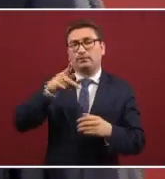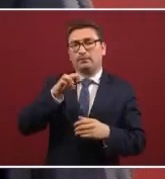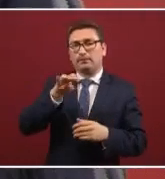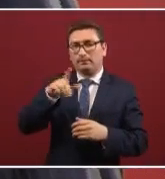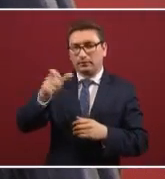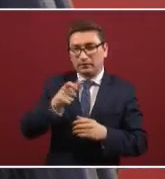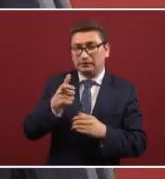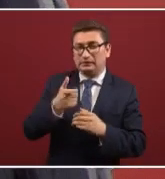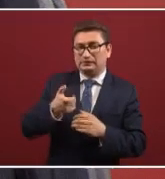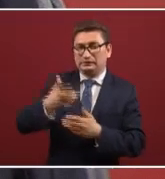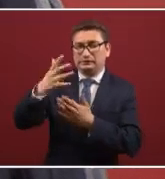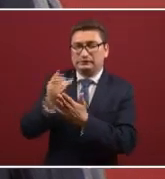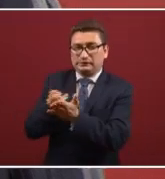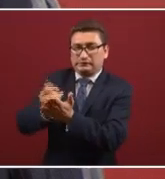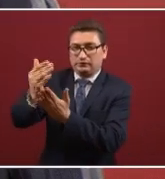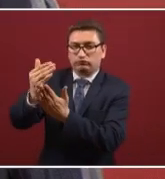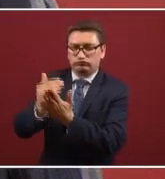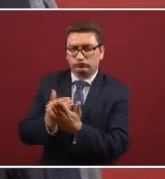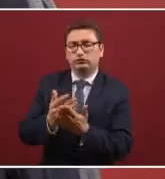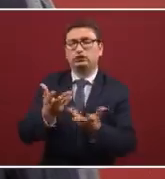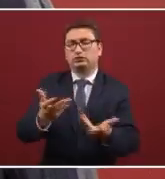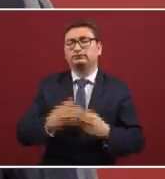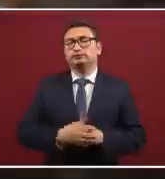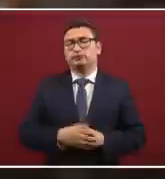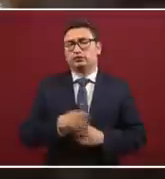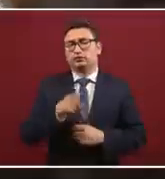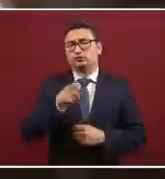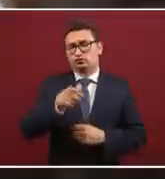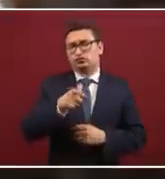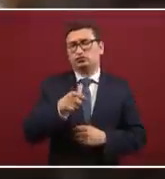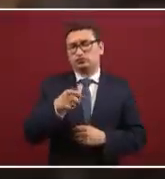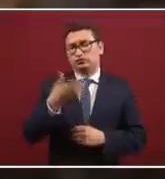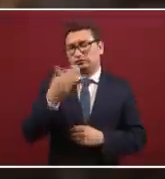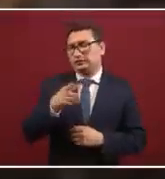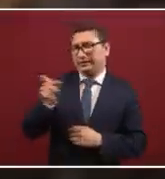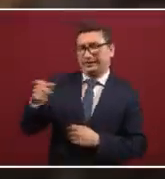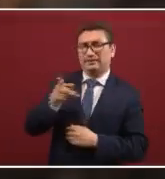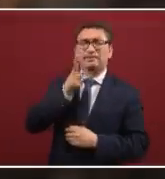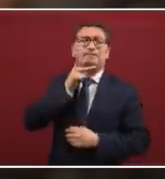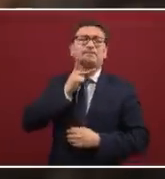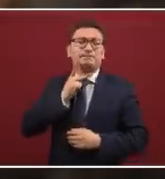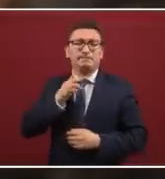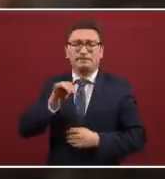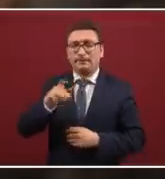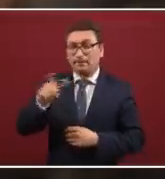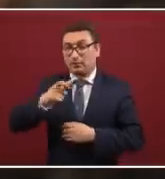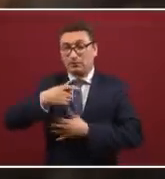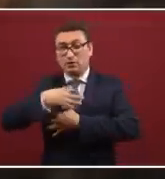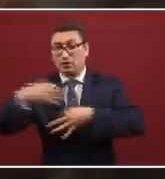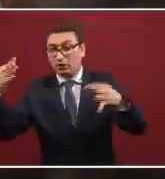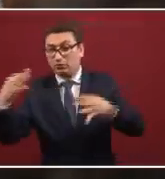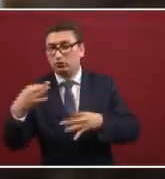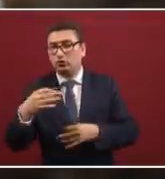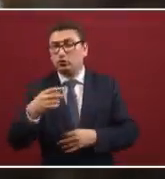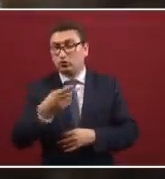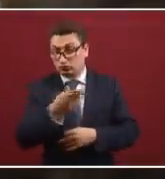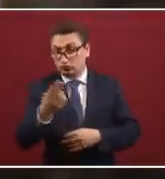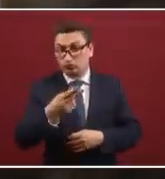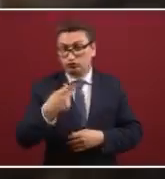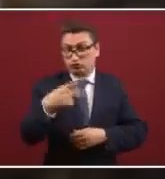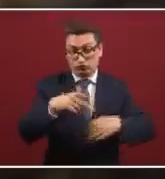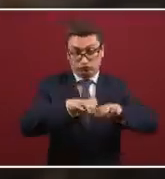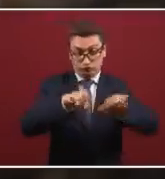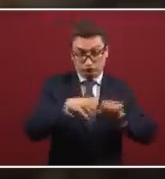día. Independientemente de ese anuncio que hizo Pemex, ¿usted está considerando, junto con su equipo,